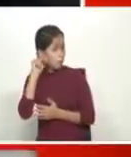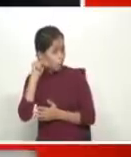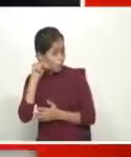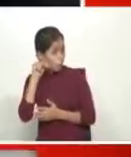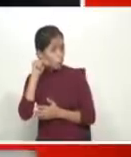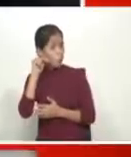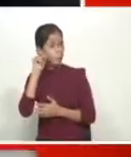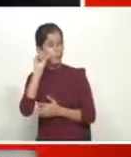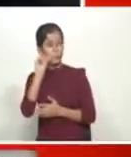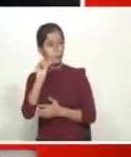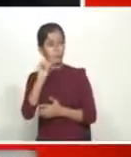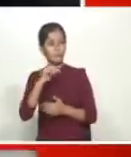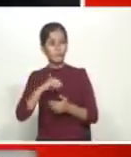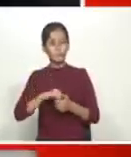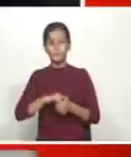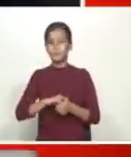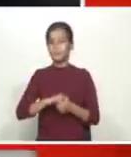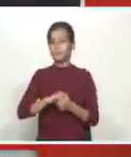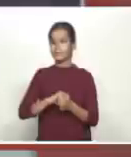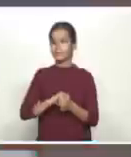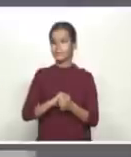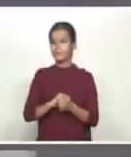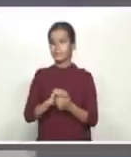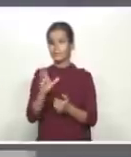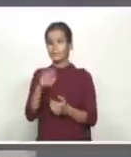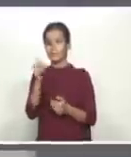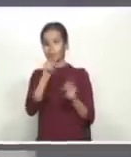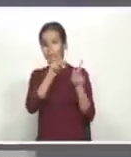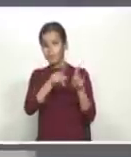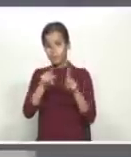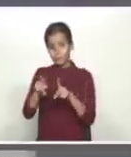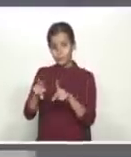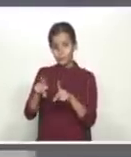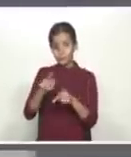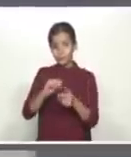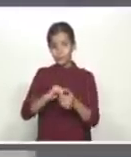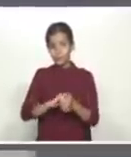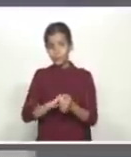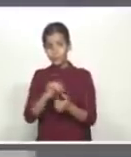natural. Puede ser una persona sin educación,